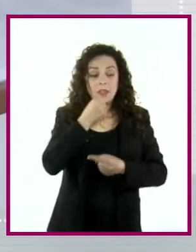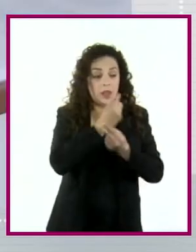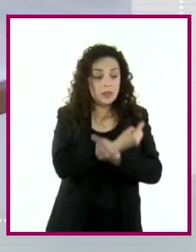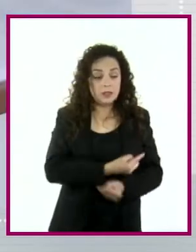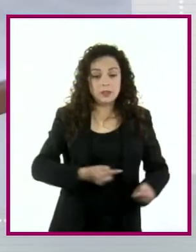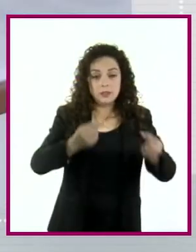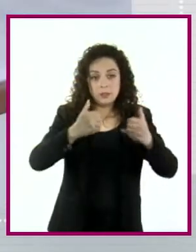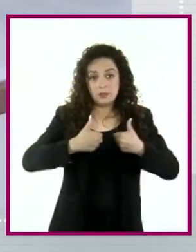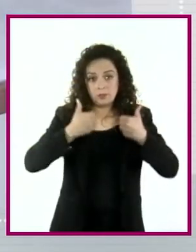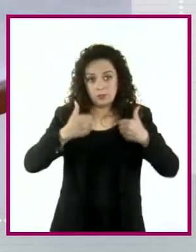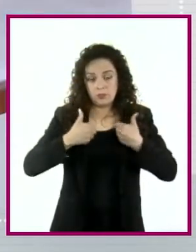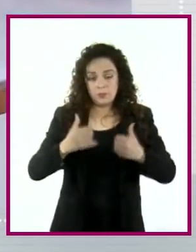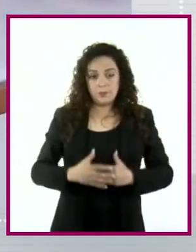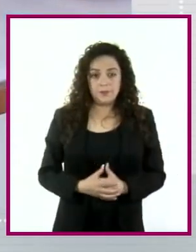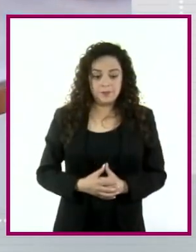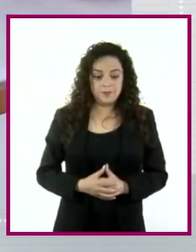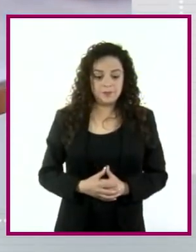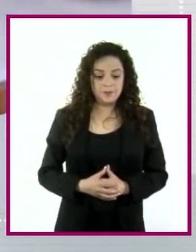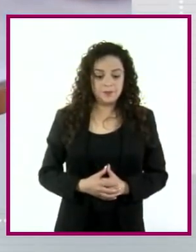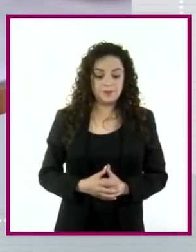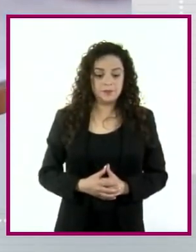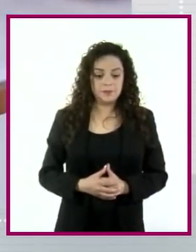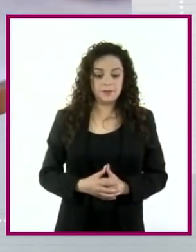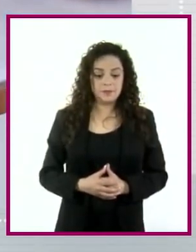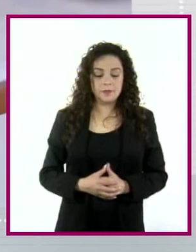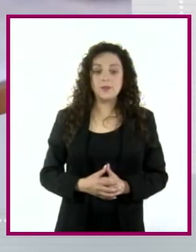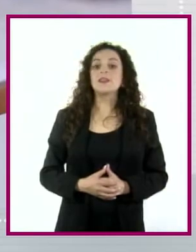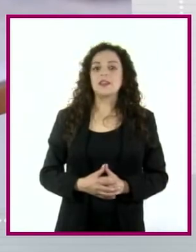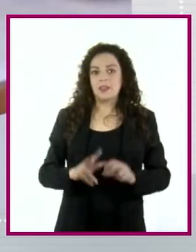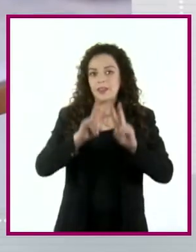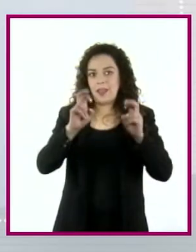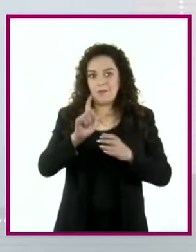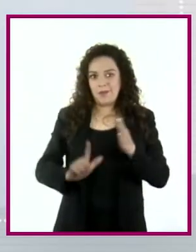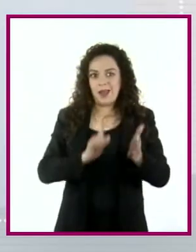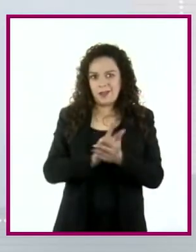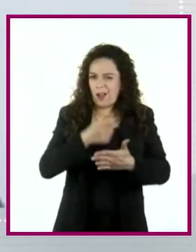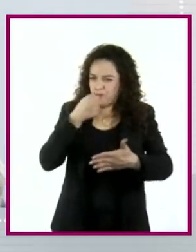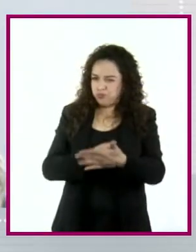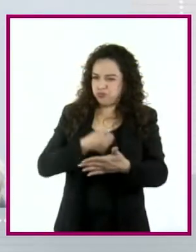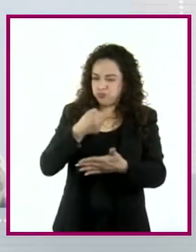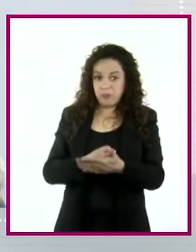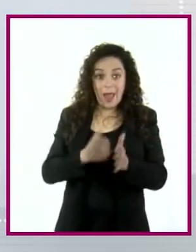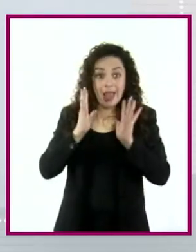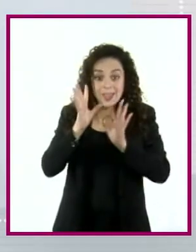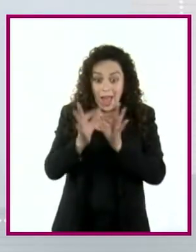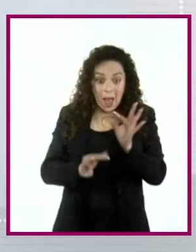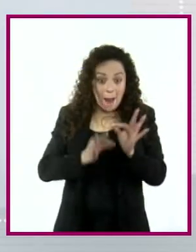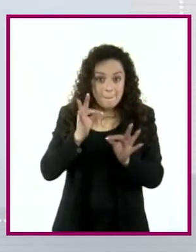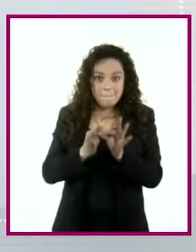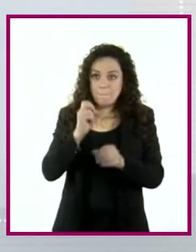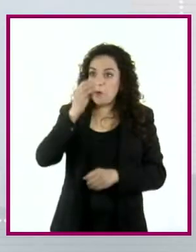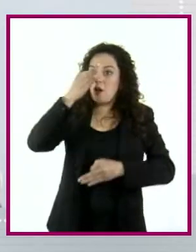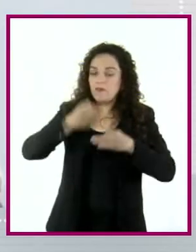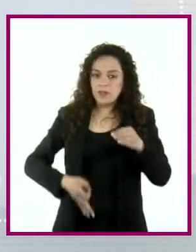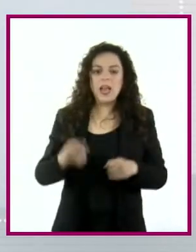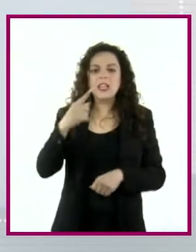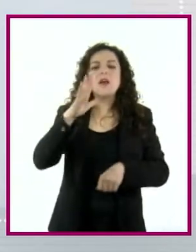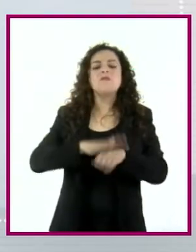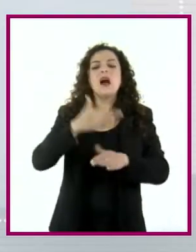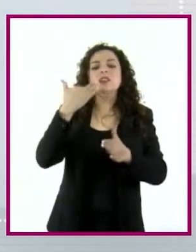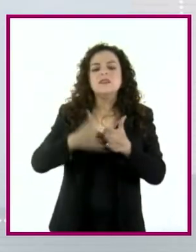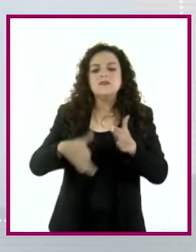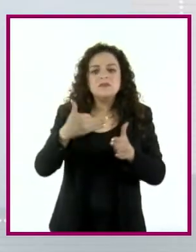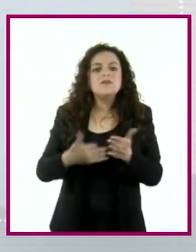adolescentes. Después de este logro en la batalla legal, ¿qué más falta por hacer? Uy, pues todavía tenemos muchos